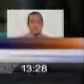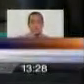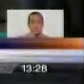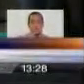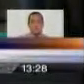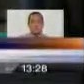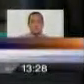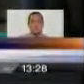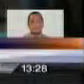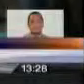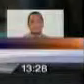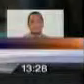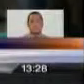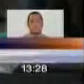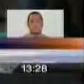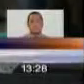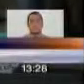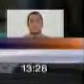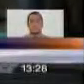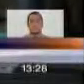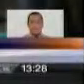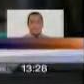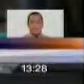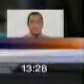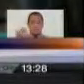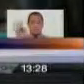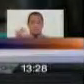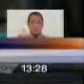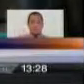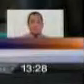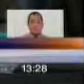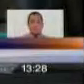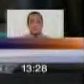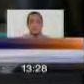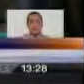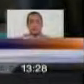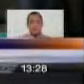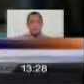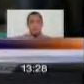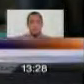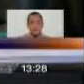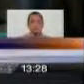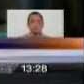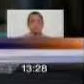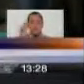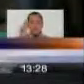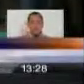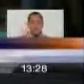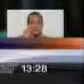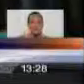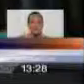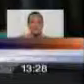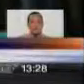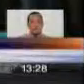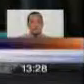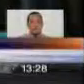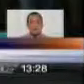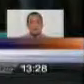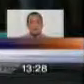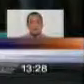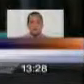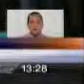año. Y en ese entonces el presidente del Poder Judicial reconoció de la